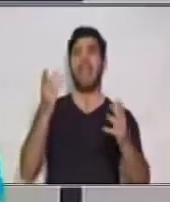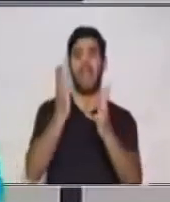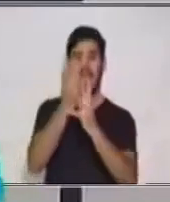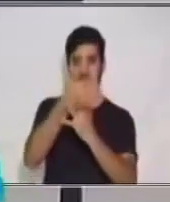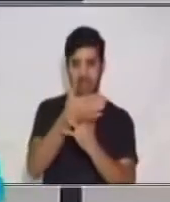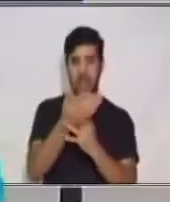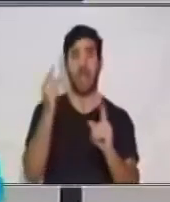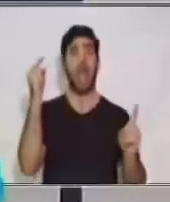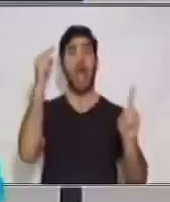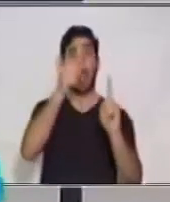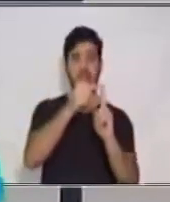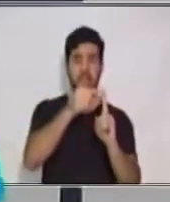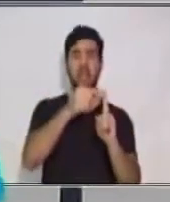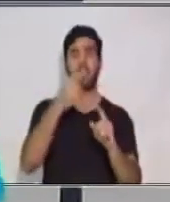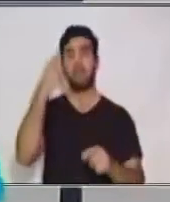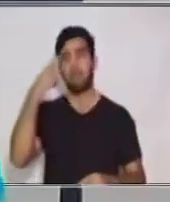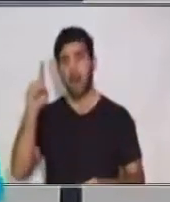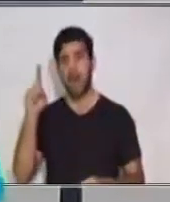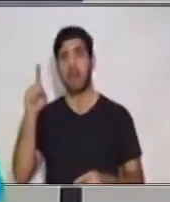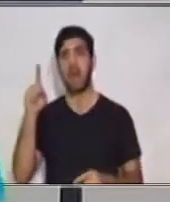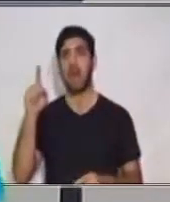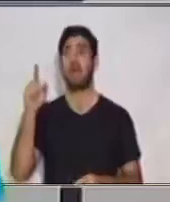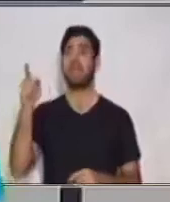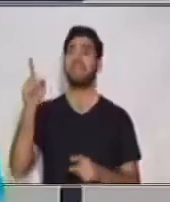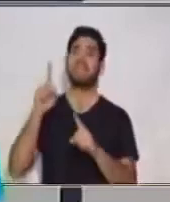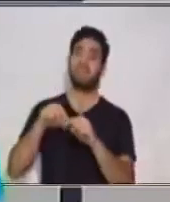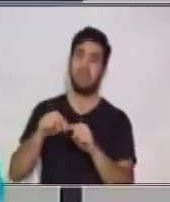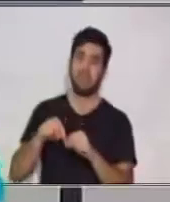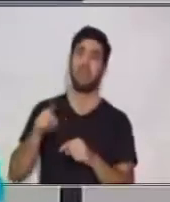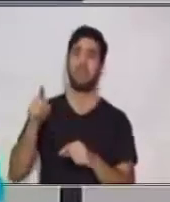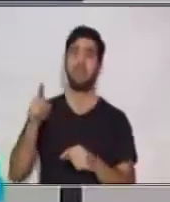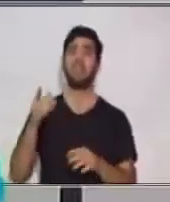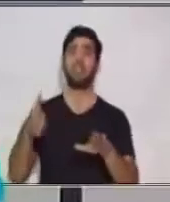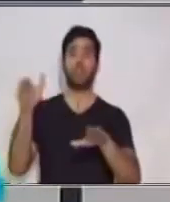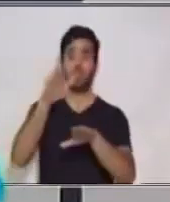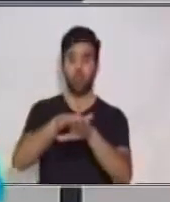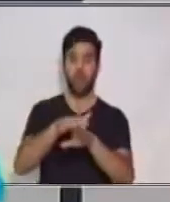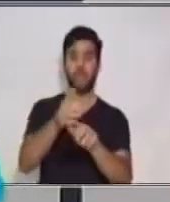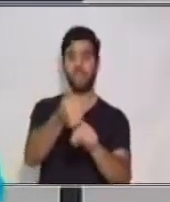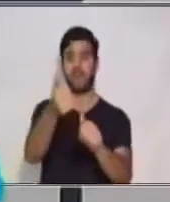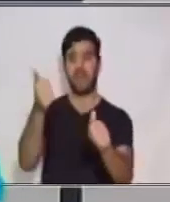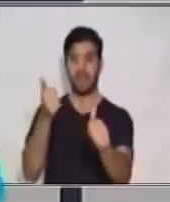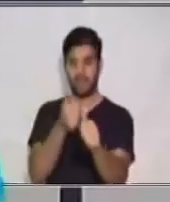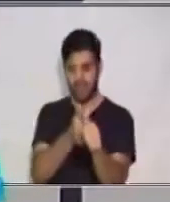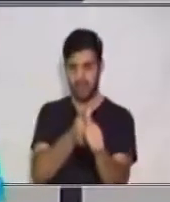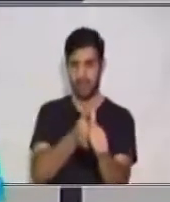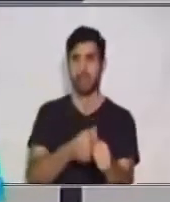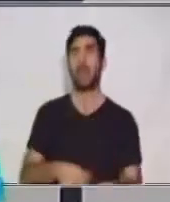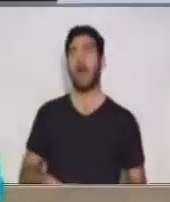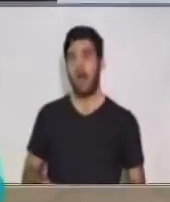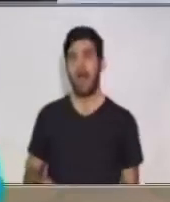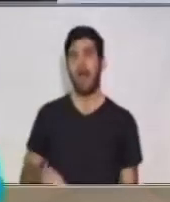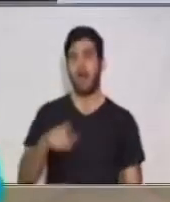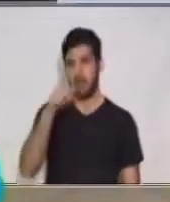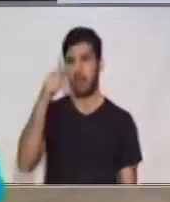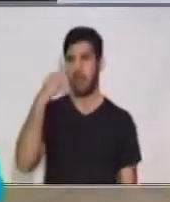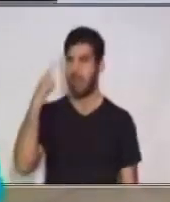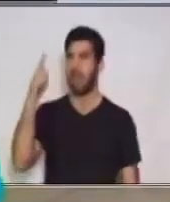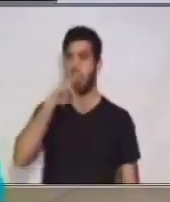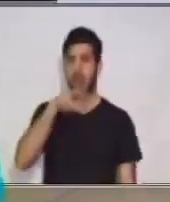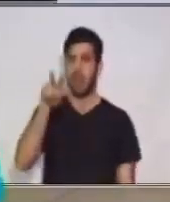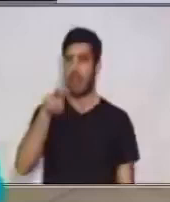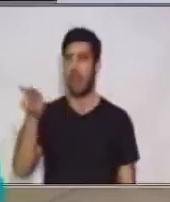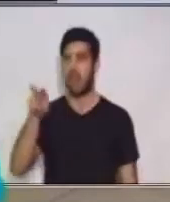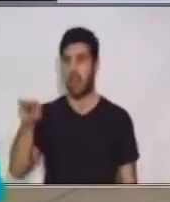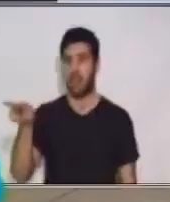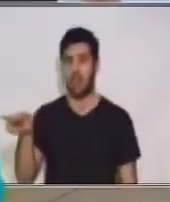entre, hacia, hasta, para, por, según, sin, sobre, tras. Entonces, este ejercicio necesito yo que realicen en casa